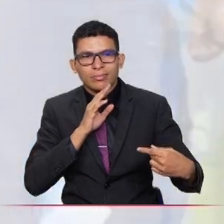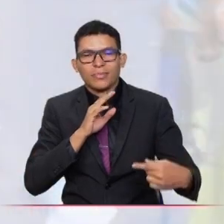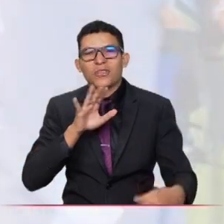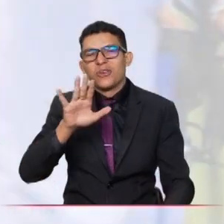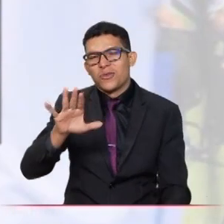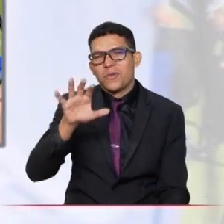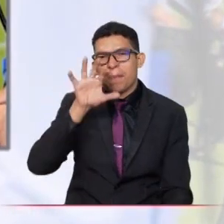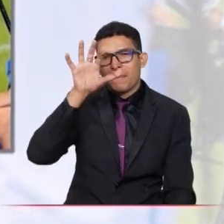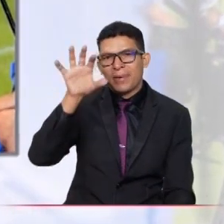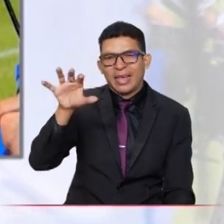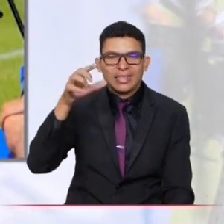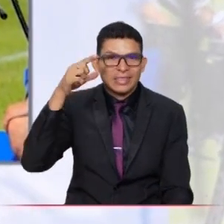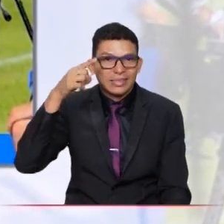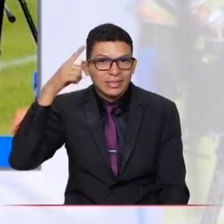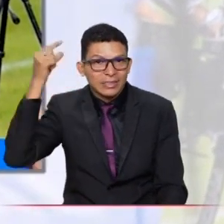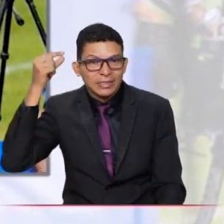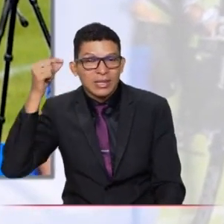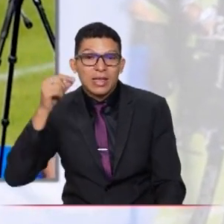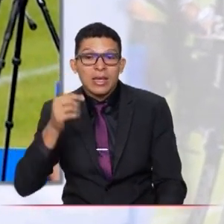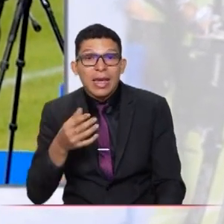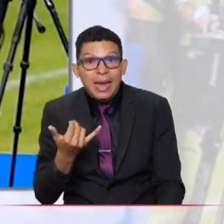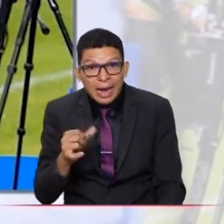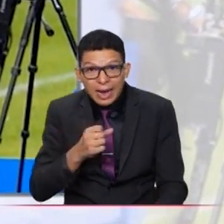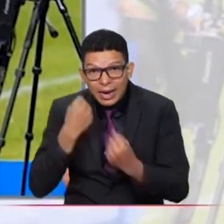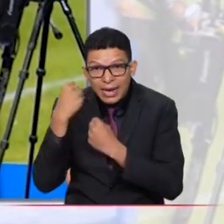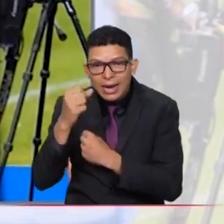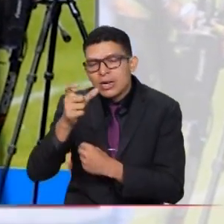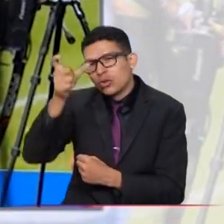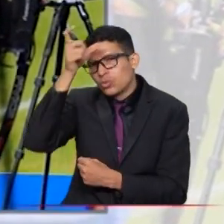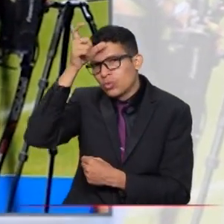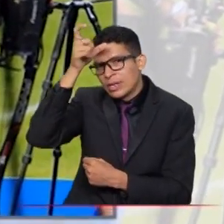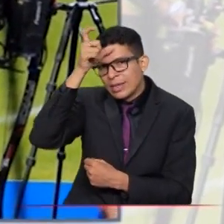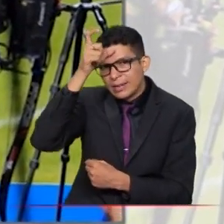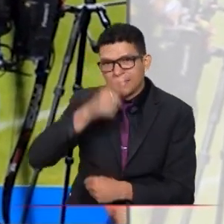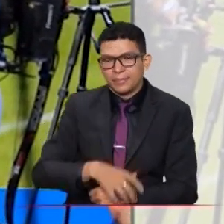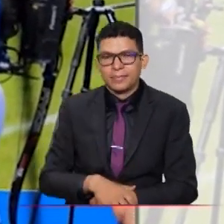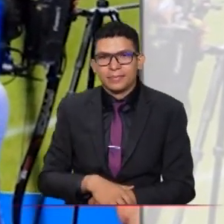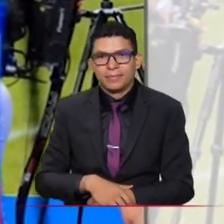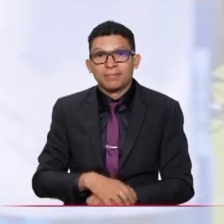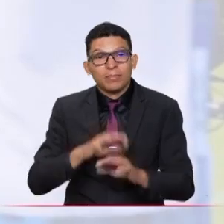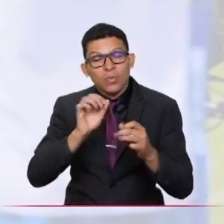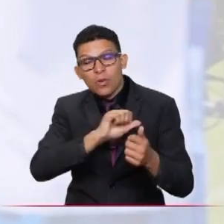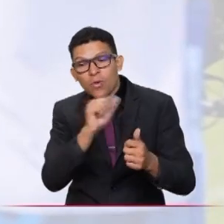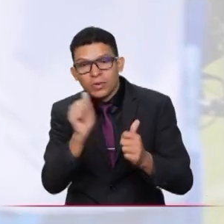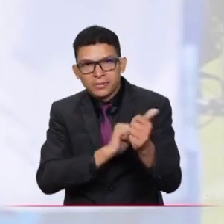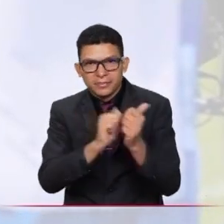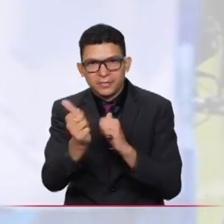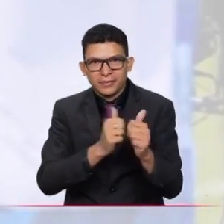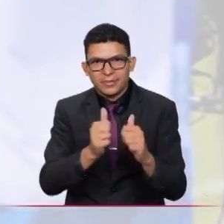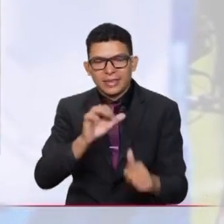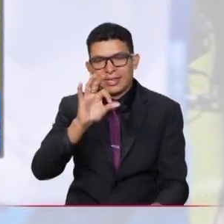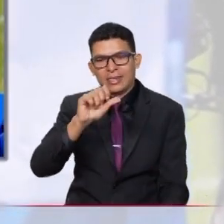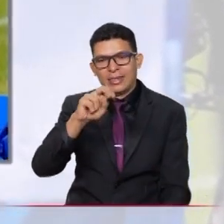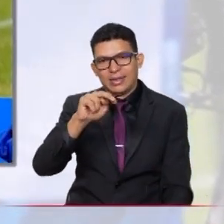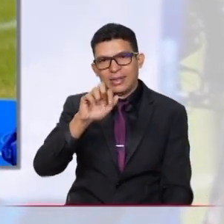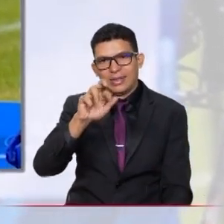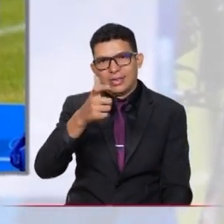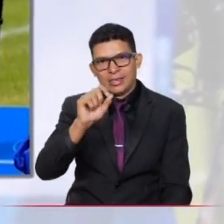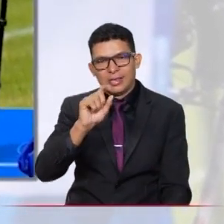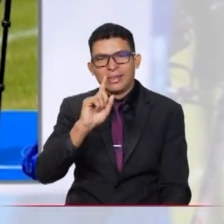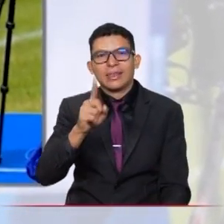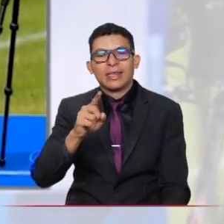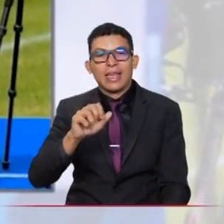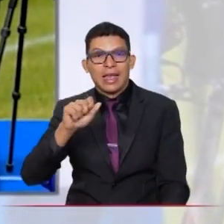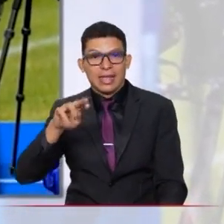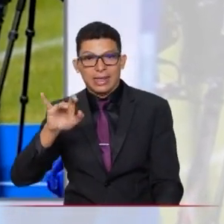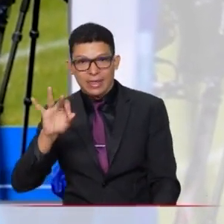a Kazajistán y si avanza a Turquía en octavos de final. Además, otros deportistas colombianos como Santiago Arcila, Andrés